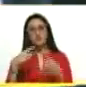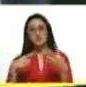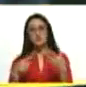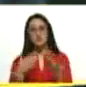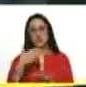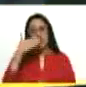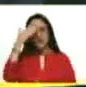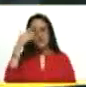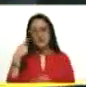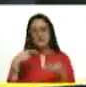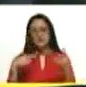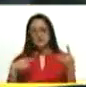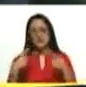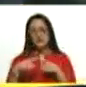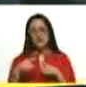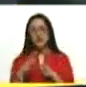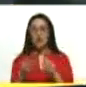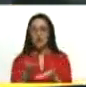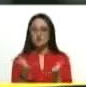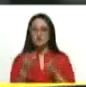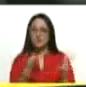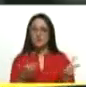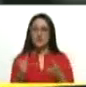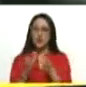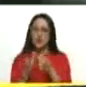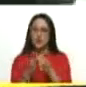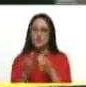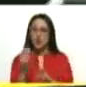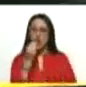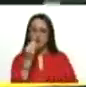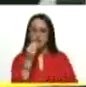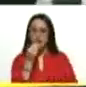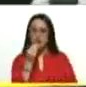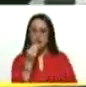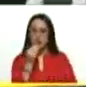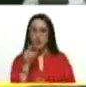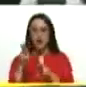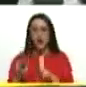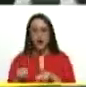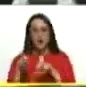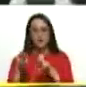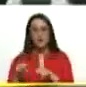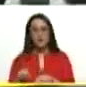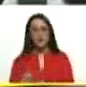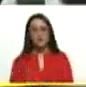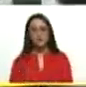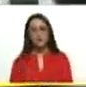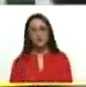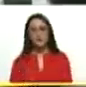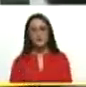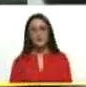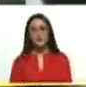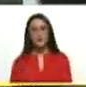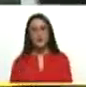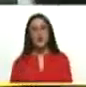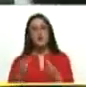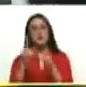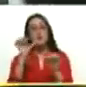Mustafa, Mohamed, a todos, bienvenidos al sector agroalimentario. ¿Ah? Al sector